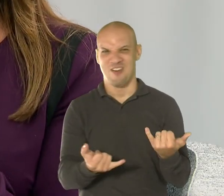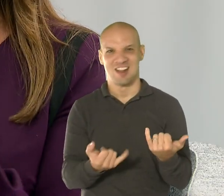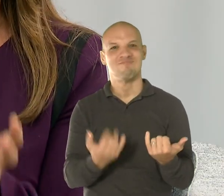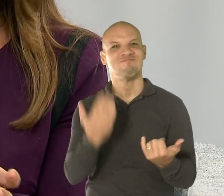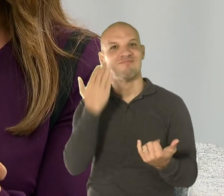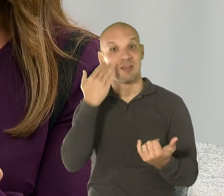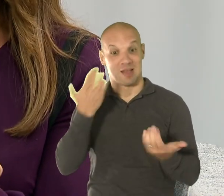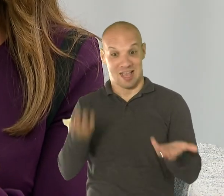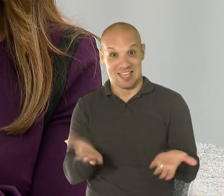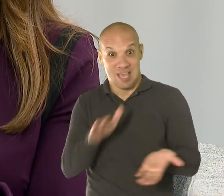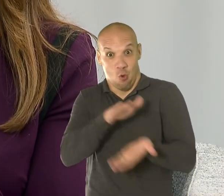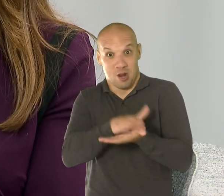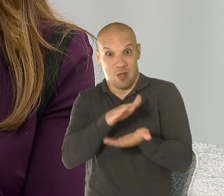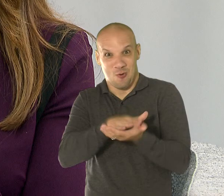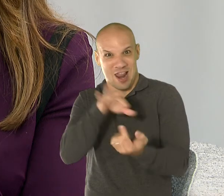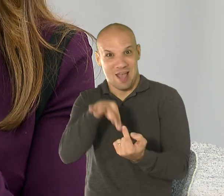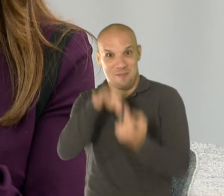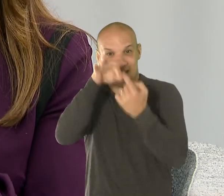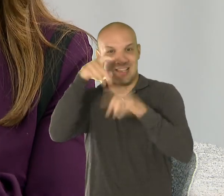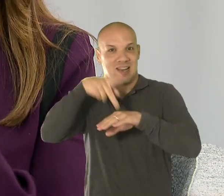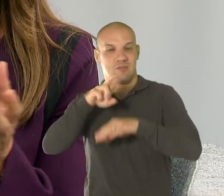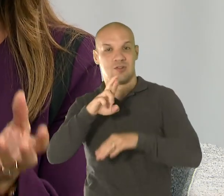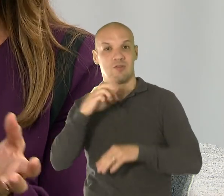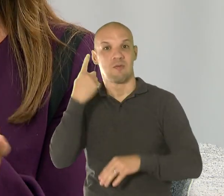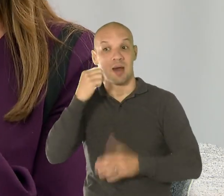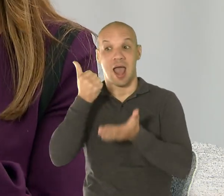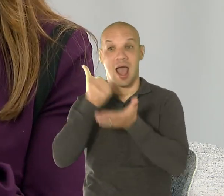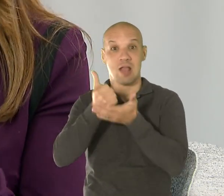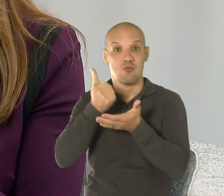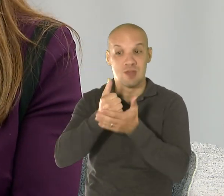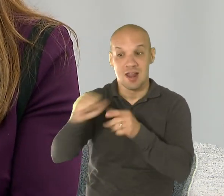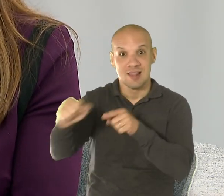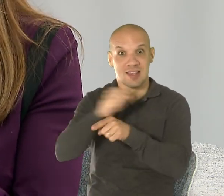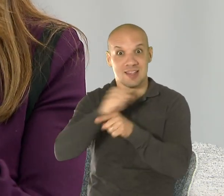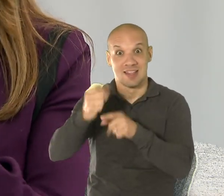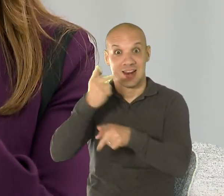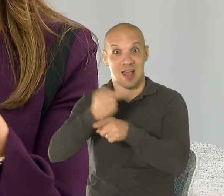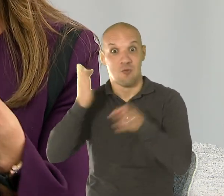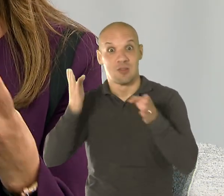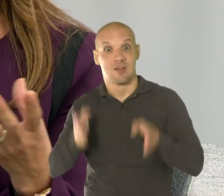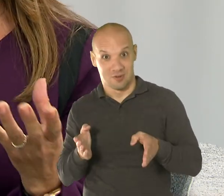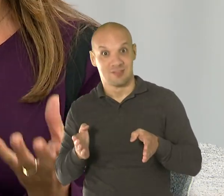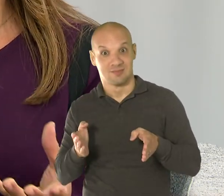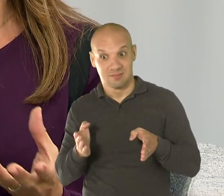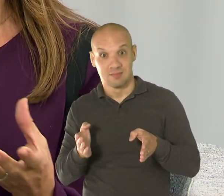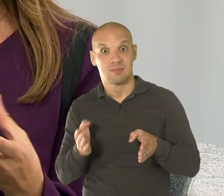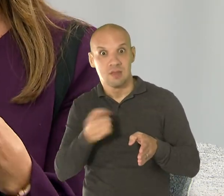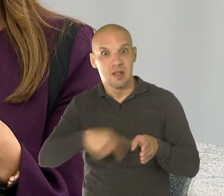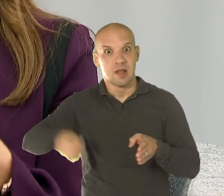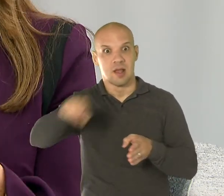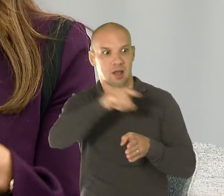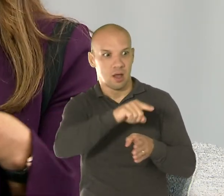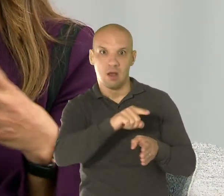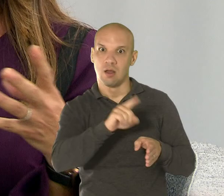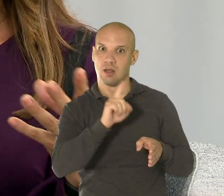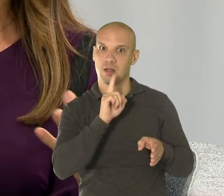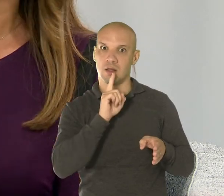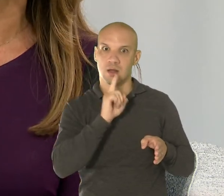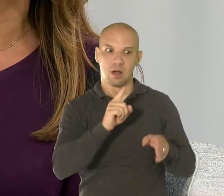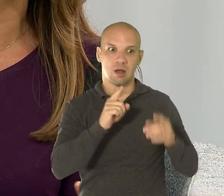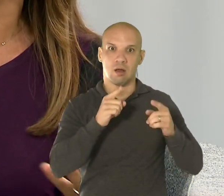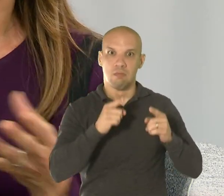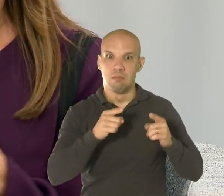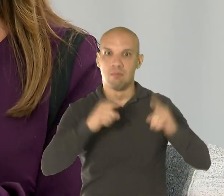una escuela única en Puerto Rico para ayudar y adiestrar a cuidadores que con su éxito ha